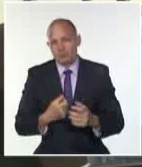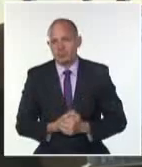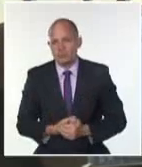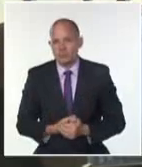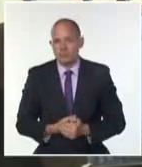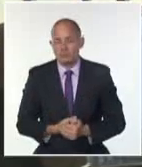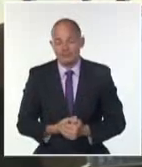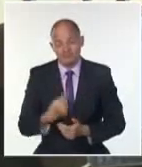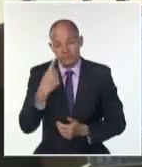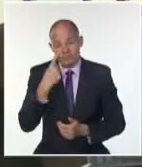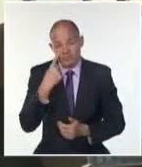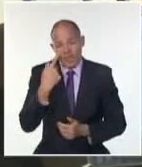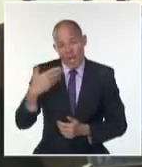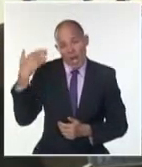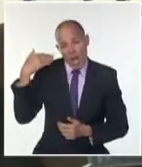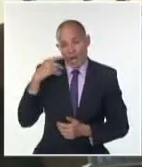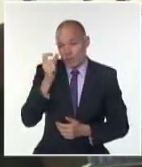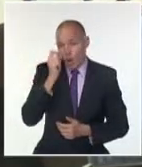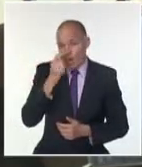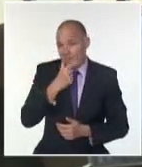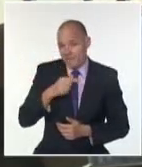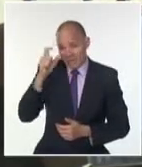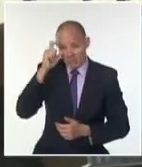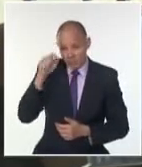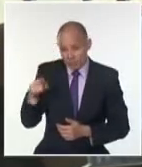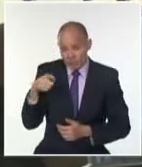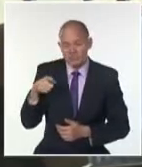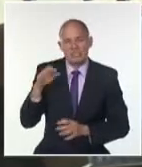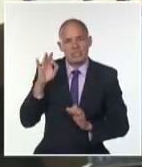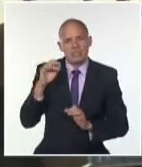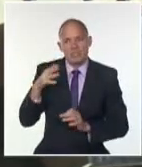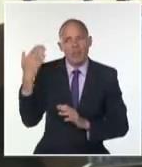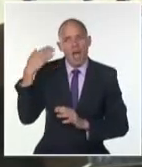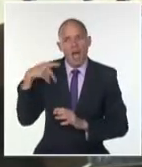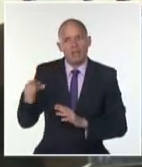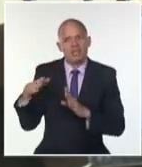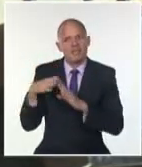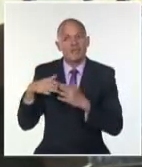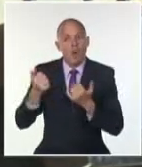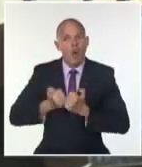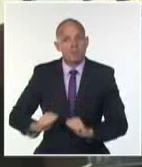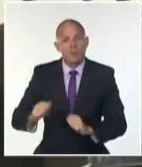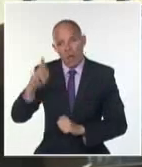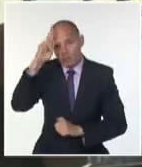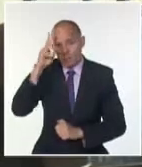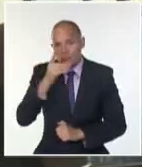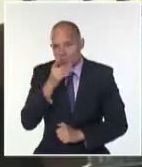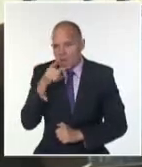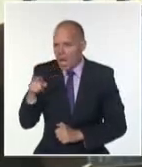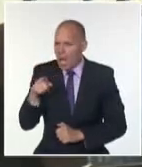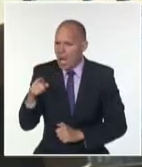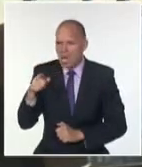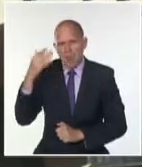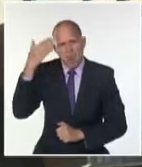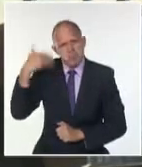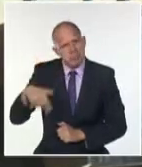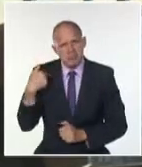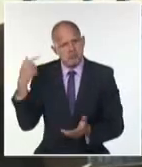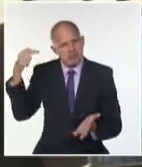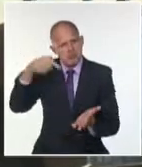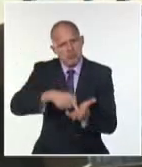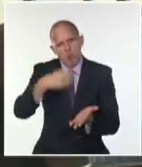la máxima expresión del internacionalismo en el siglo XIX, un paradigma al servicio de la nación, al